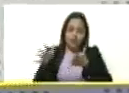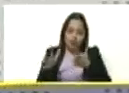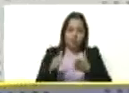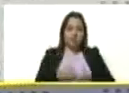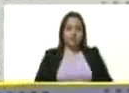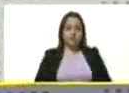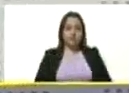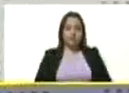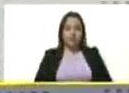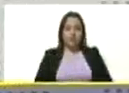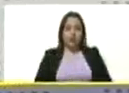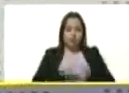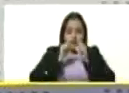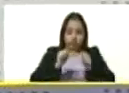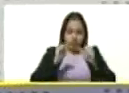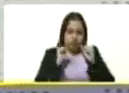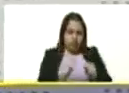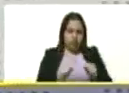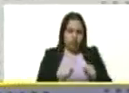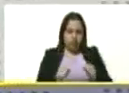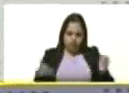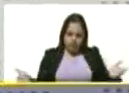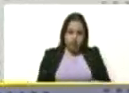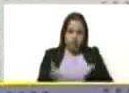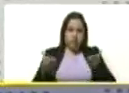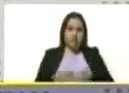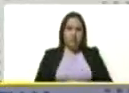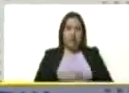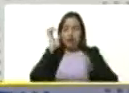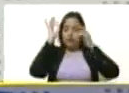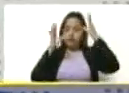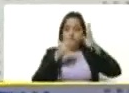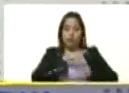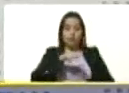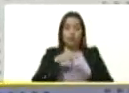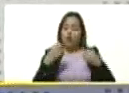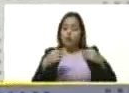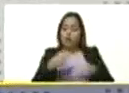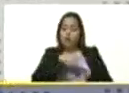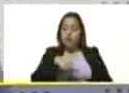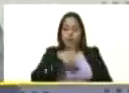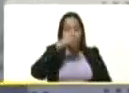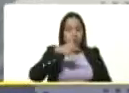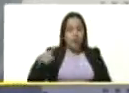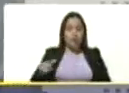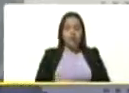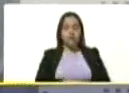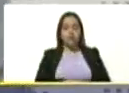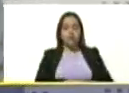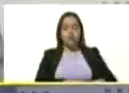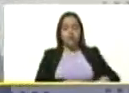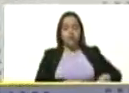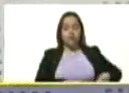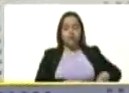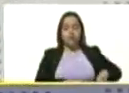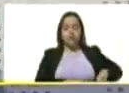Con el tesón, la perseverancia y la creatividad de natural de nuestros pueblos singulares y